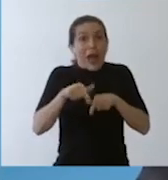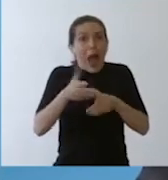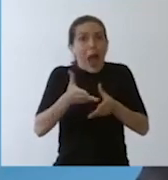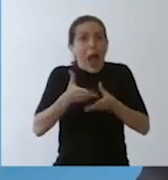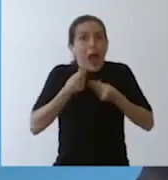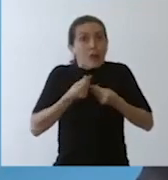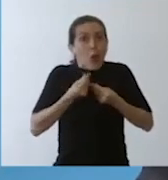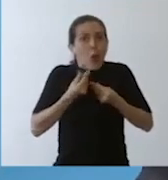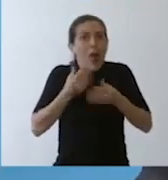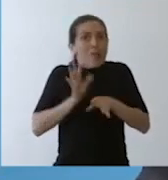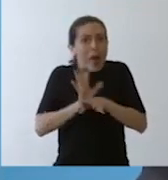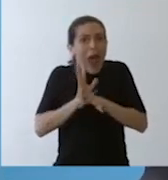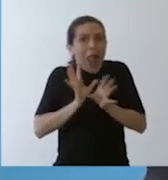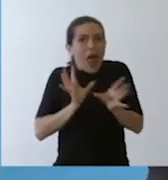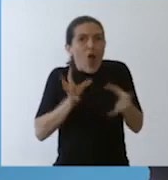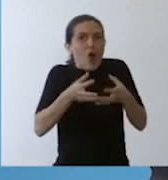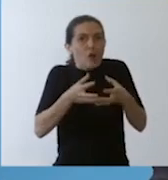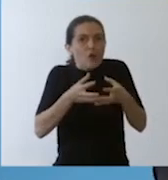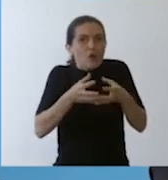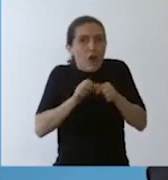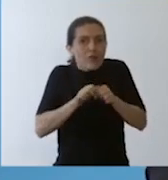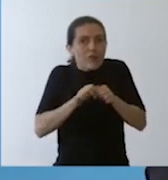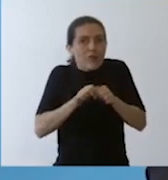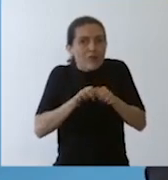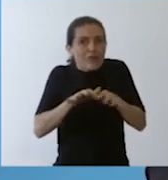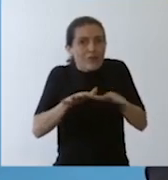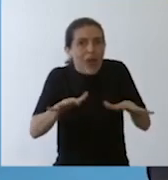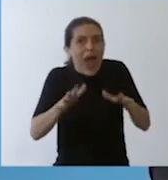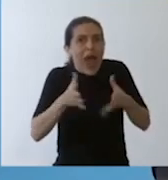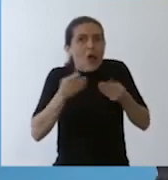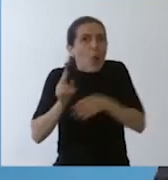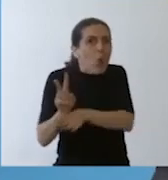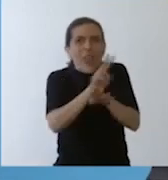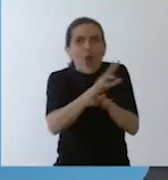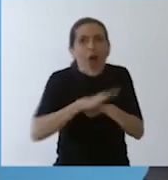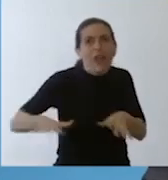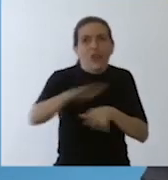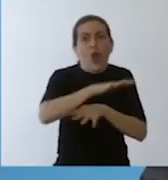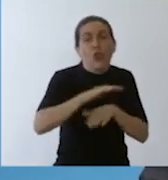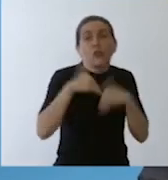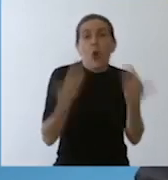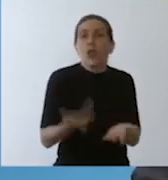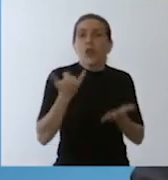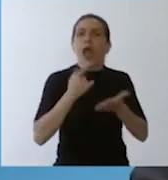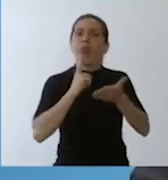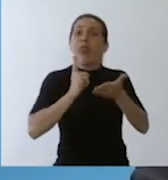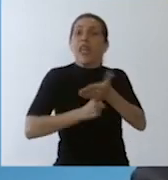cuidado colectivo, o sea, para el de toda la sociedad. Por eso es que están las medidas